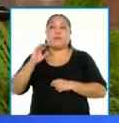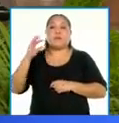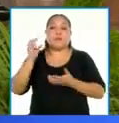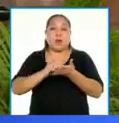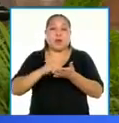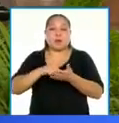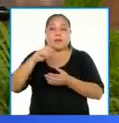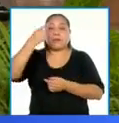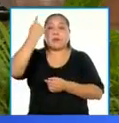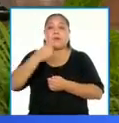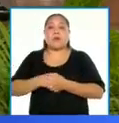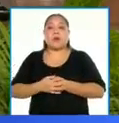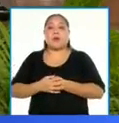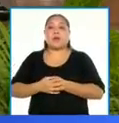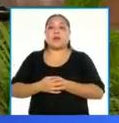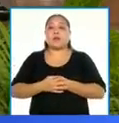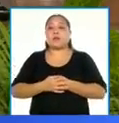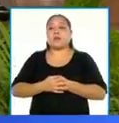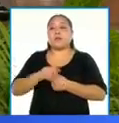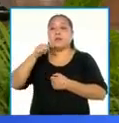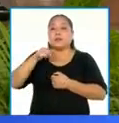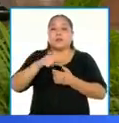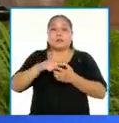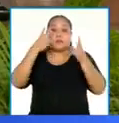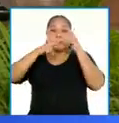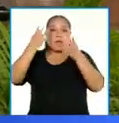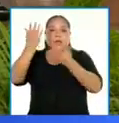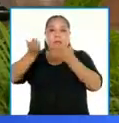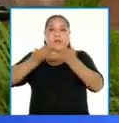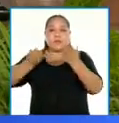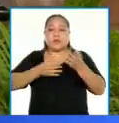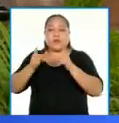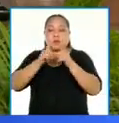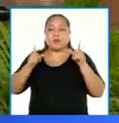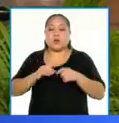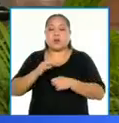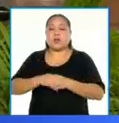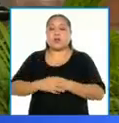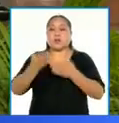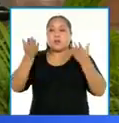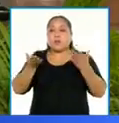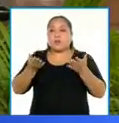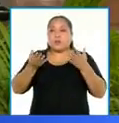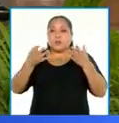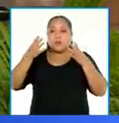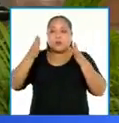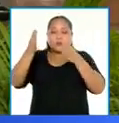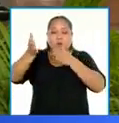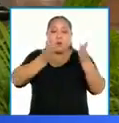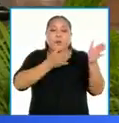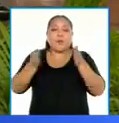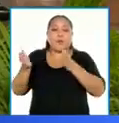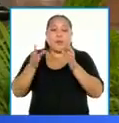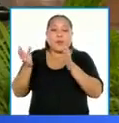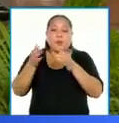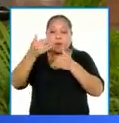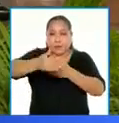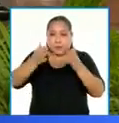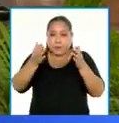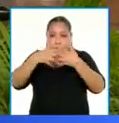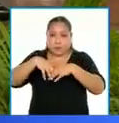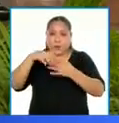primer nivel, para atención en hogares, que son los concentradores. Y ahí no solo el mercado está proveyendo, como